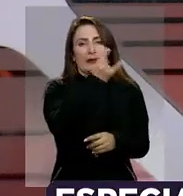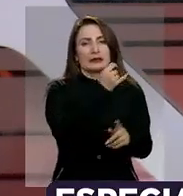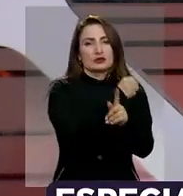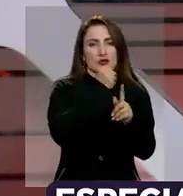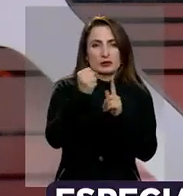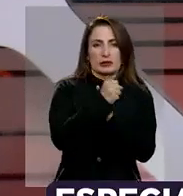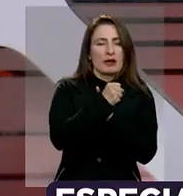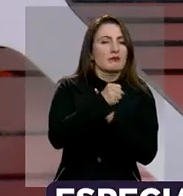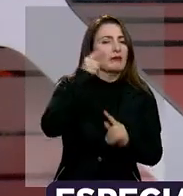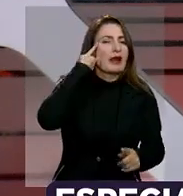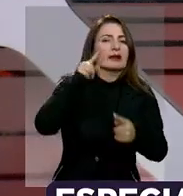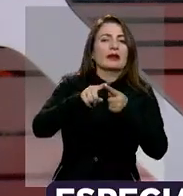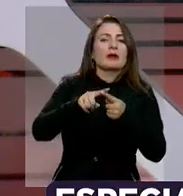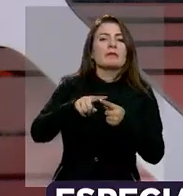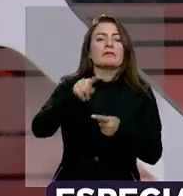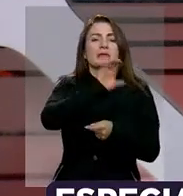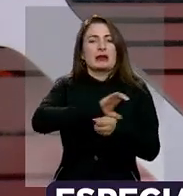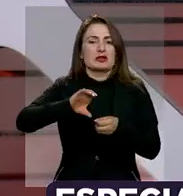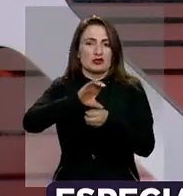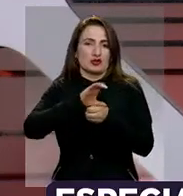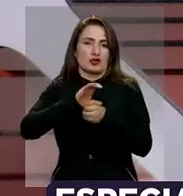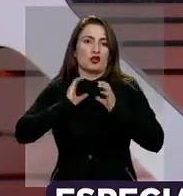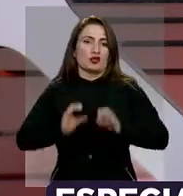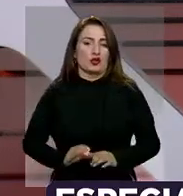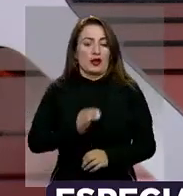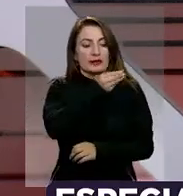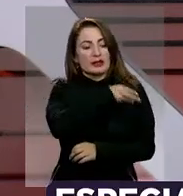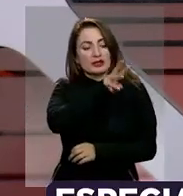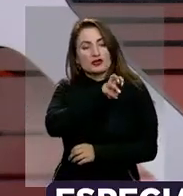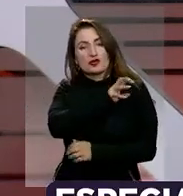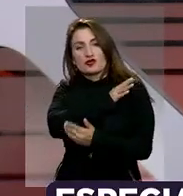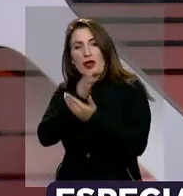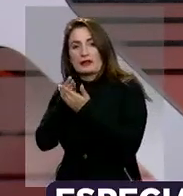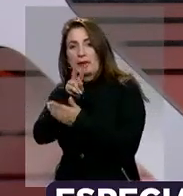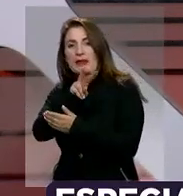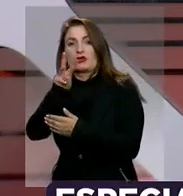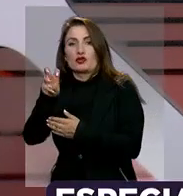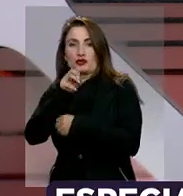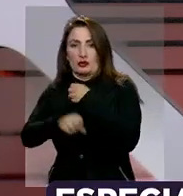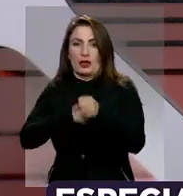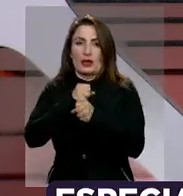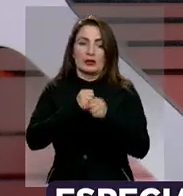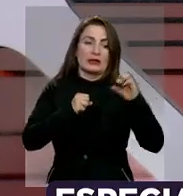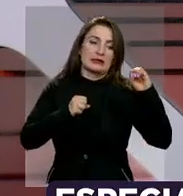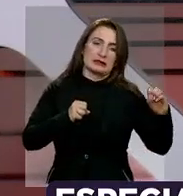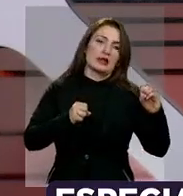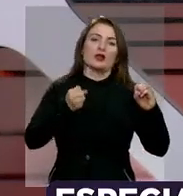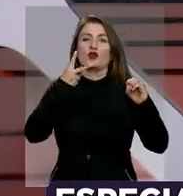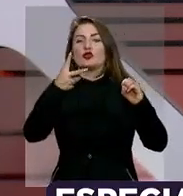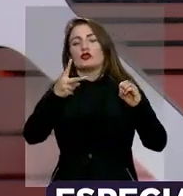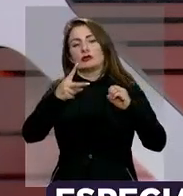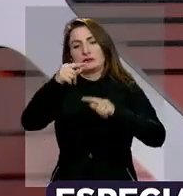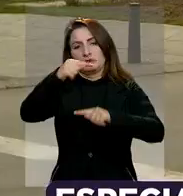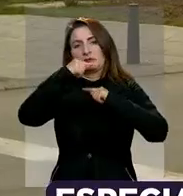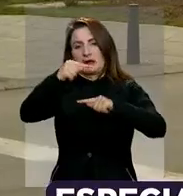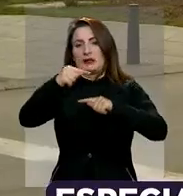Es destinado a ciudadanos entre 18 y 28 años con un ingreso entre 0 y 2 salarios